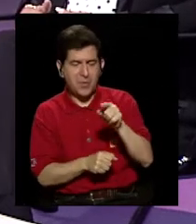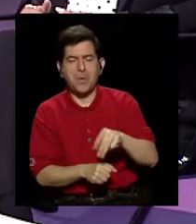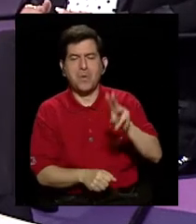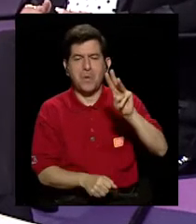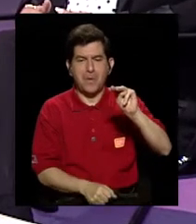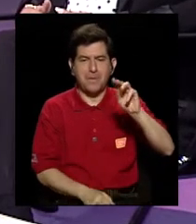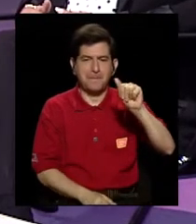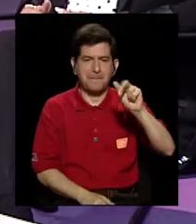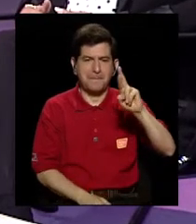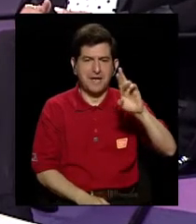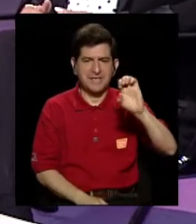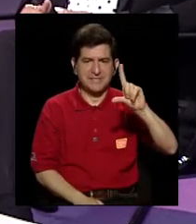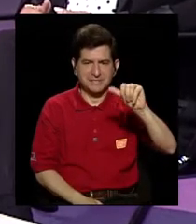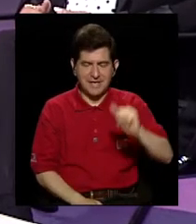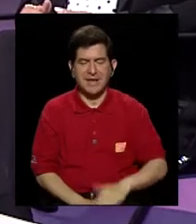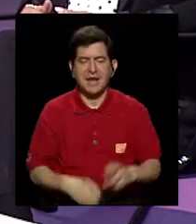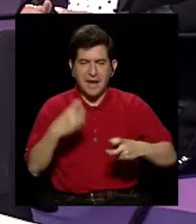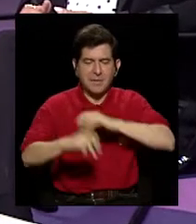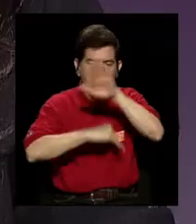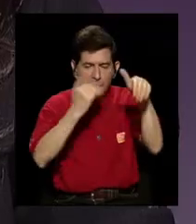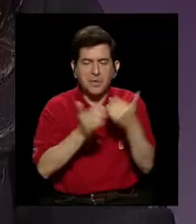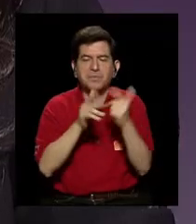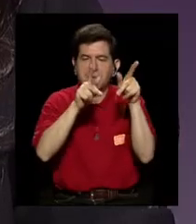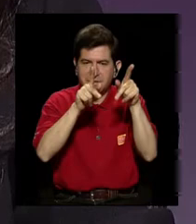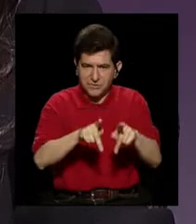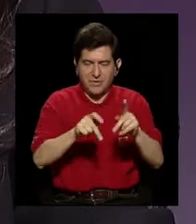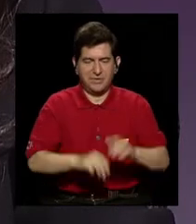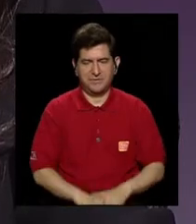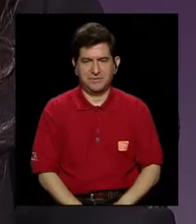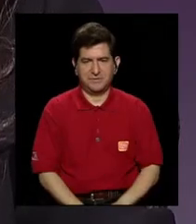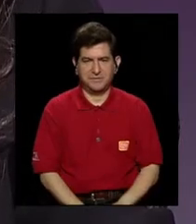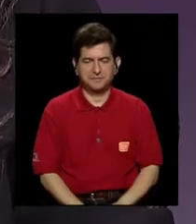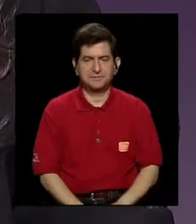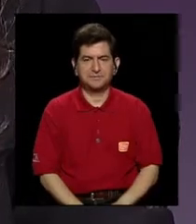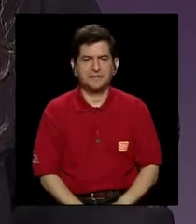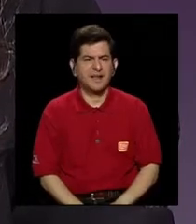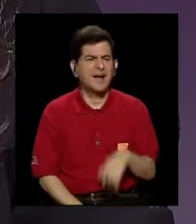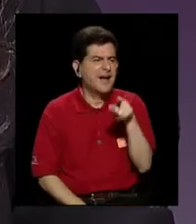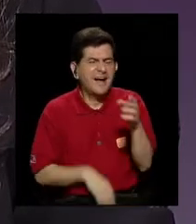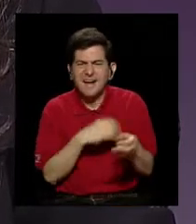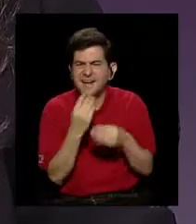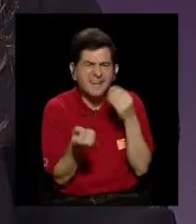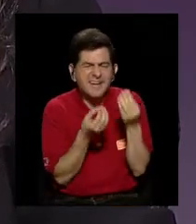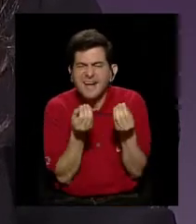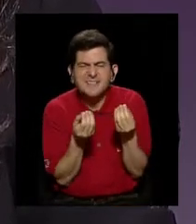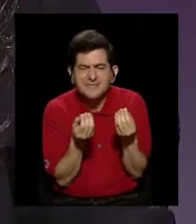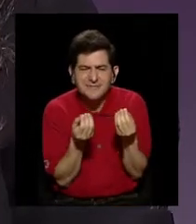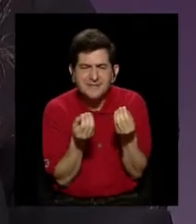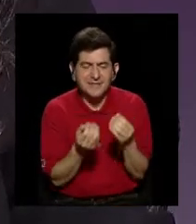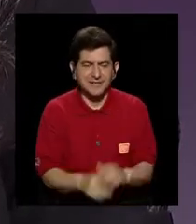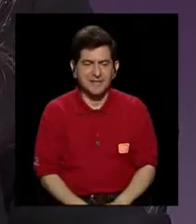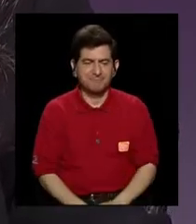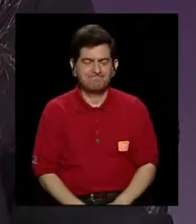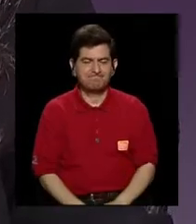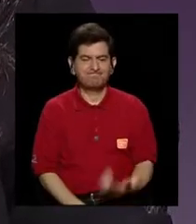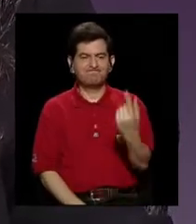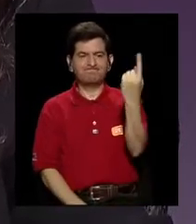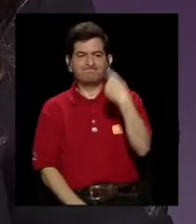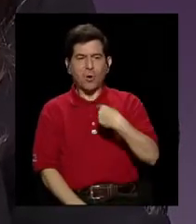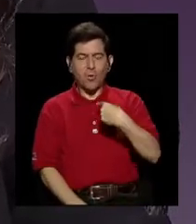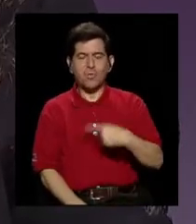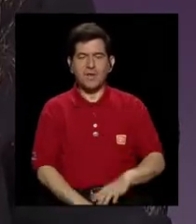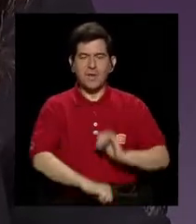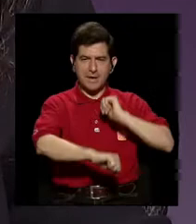es un problema de todos y de todas. En el qué podemos hacer, creo que nos obliga a